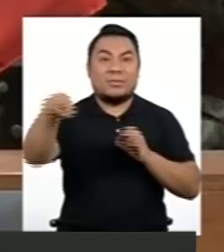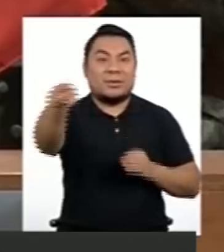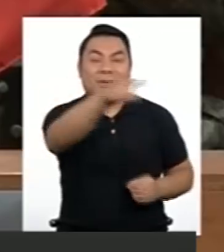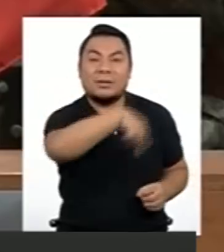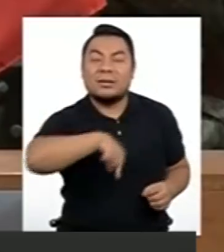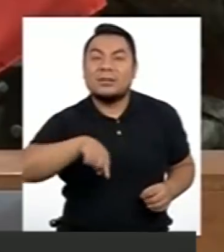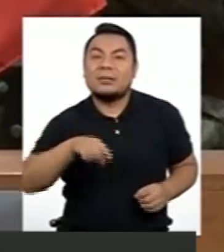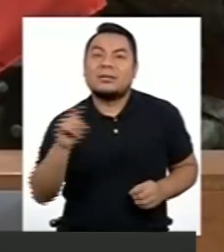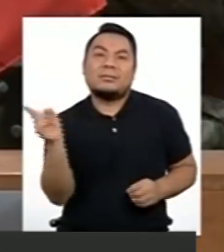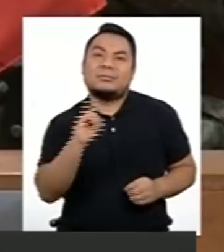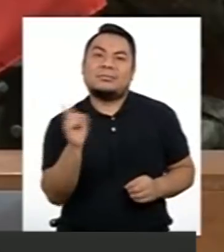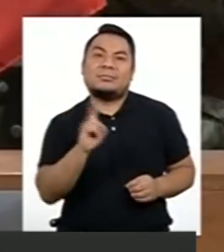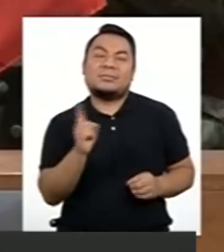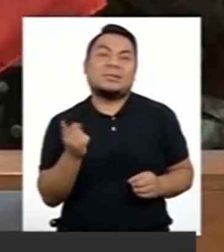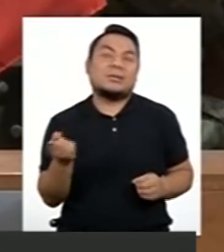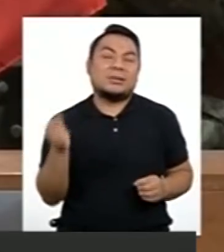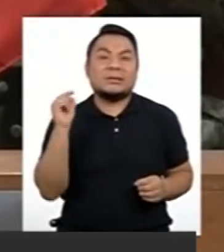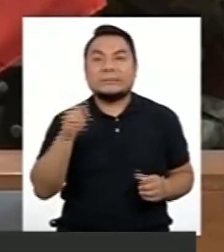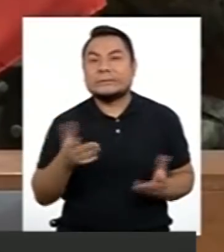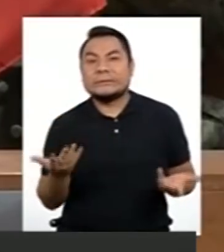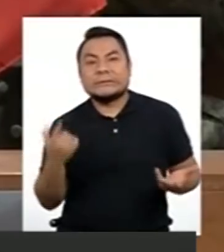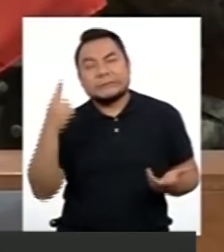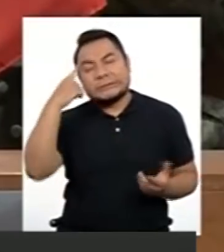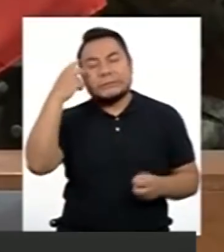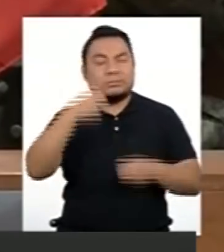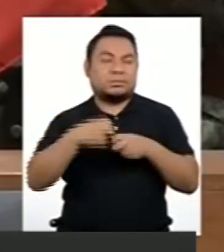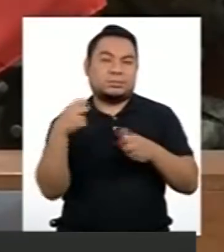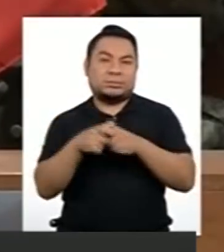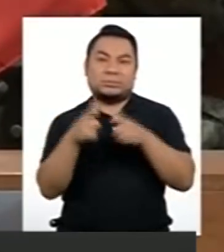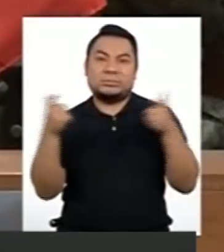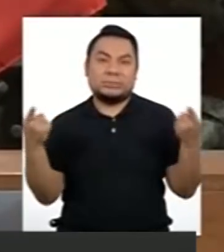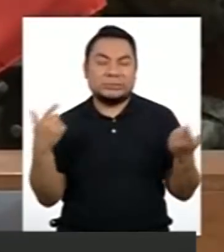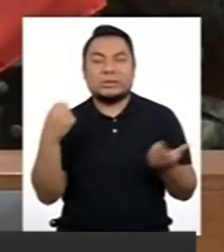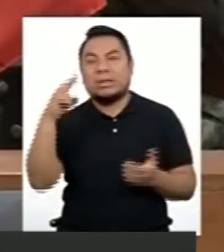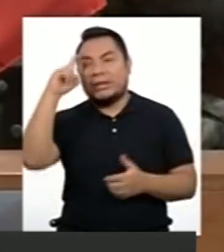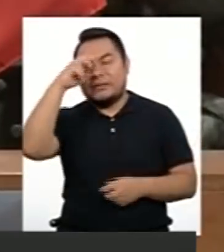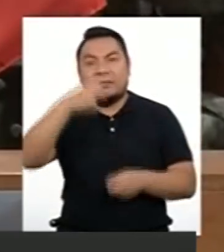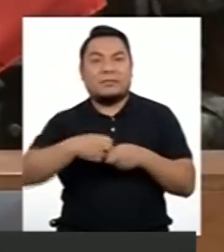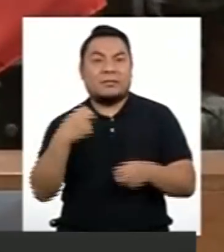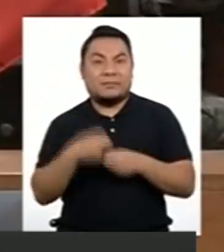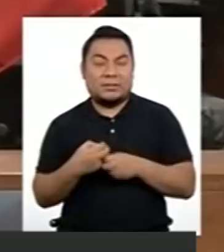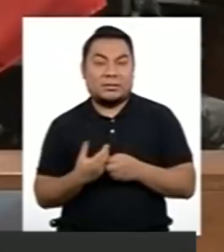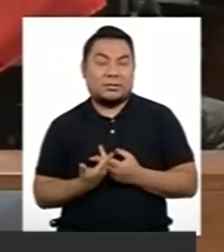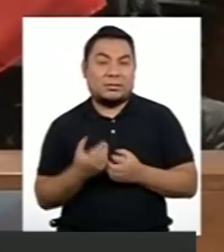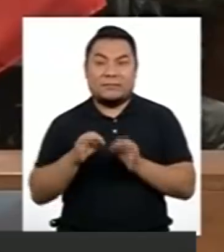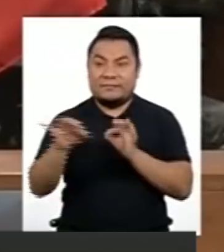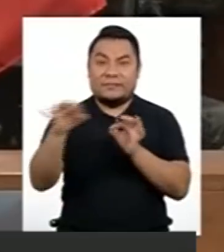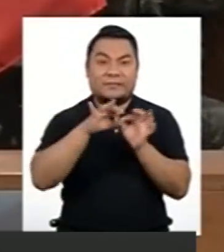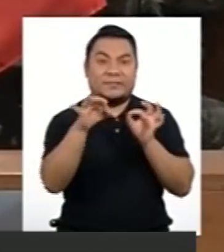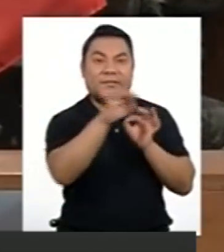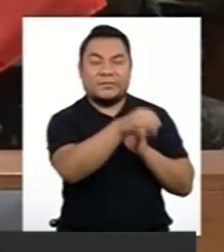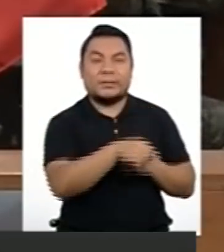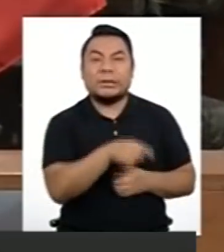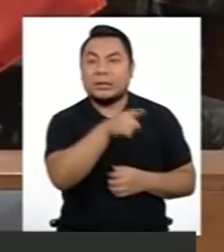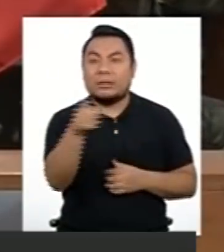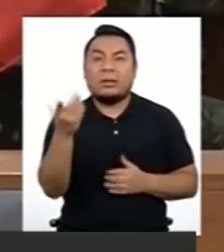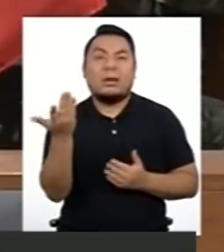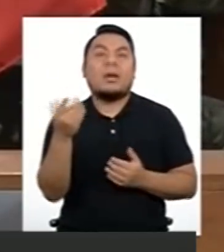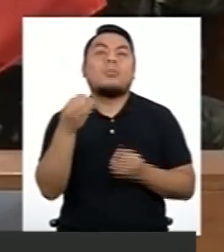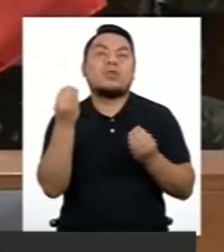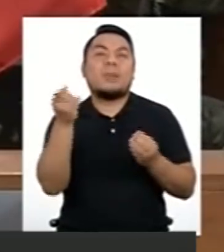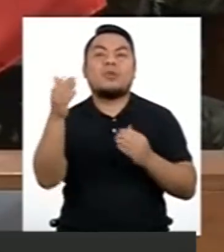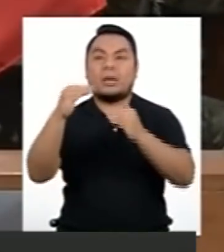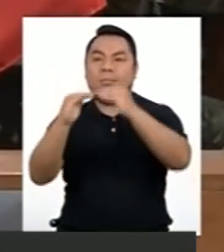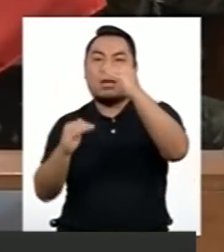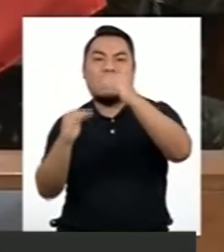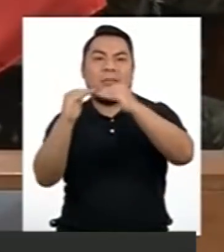no son tan fuertes, ni tan complejos, ni devastadores como en otras regiones. Entonces, esas desigualdades son las que tenemos